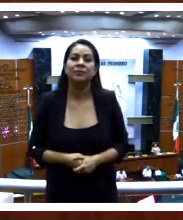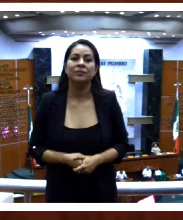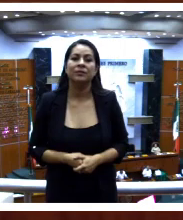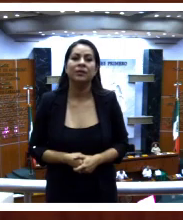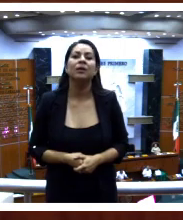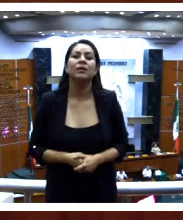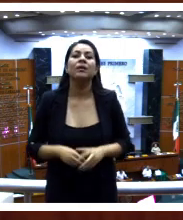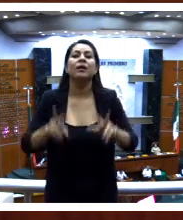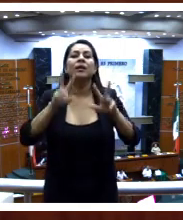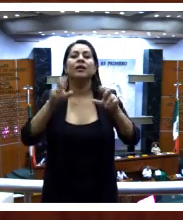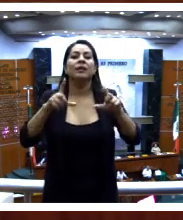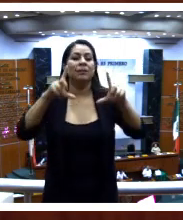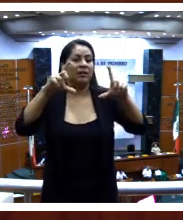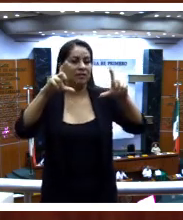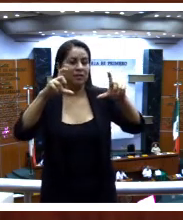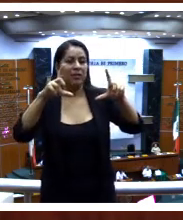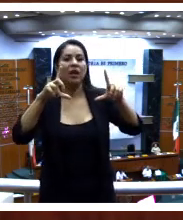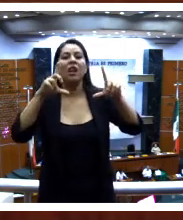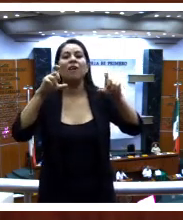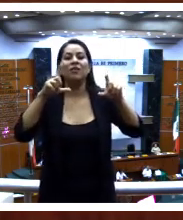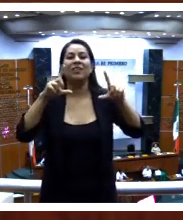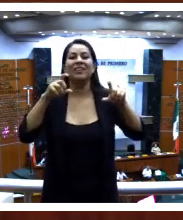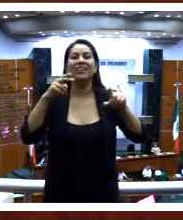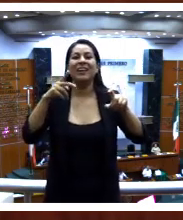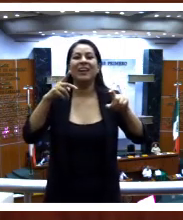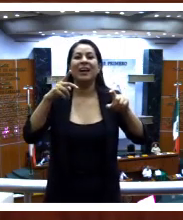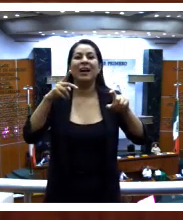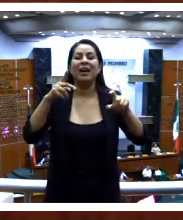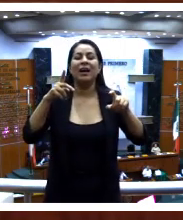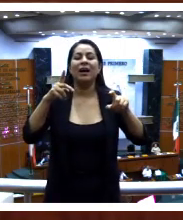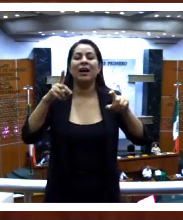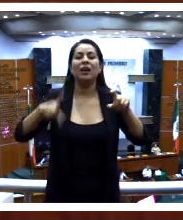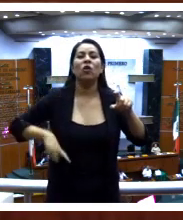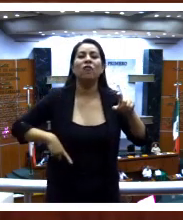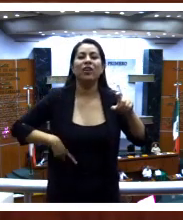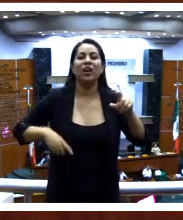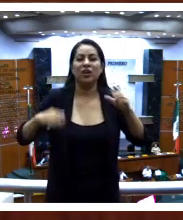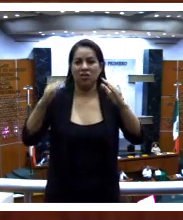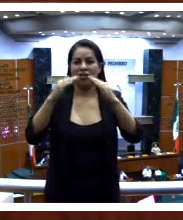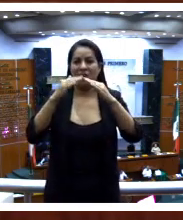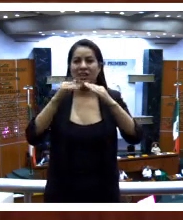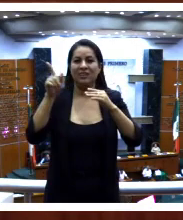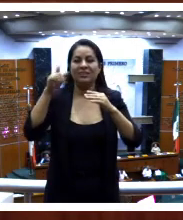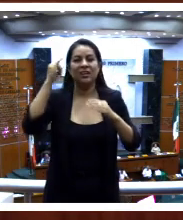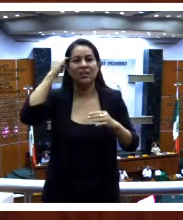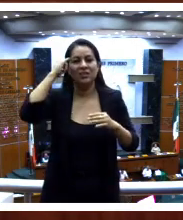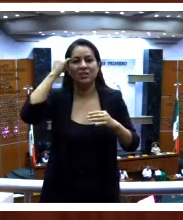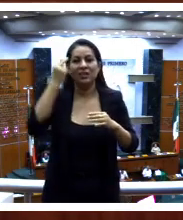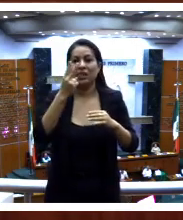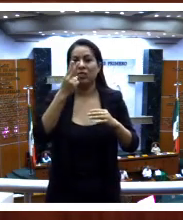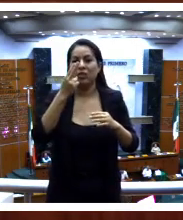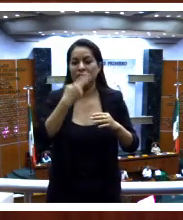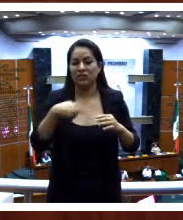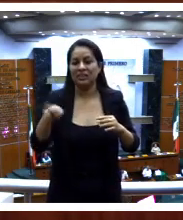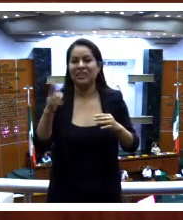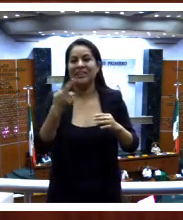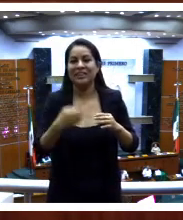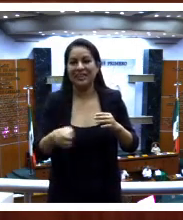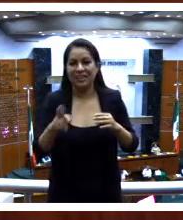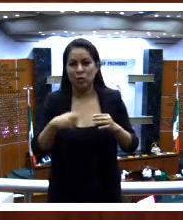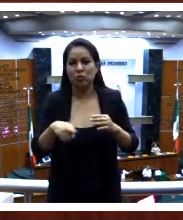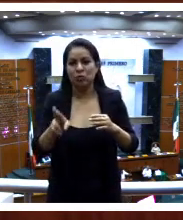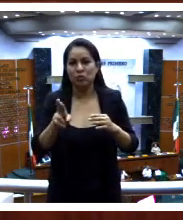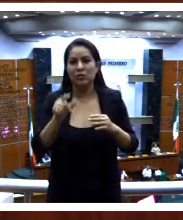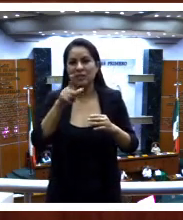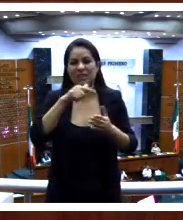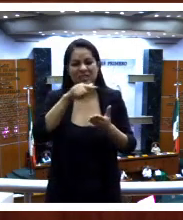En cuanto al tema de la fotografía corresponde al Palacio de Gobierno, ¿no? Los indígenas son de Dos Ríos y